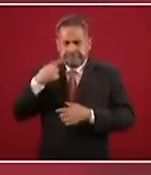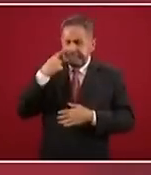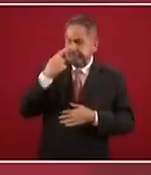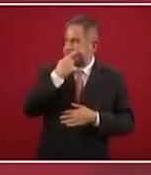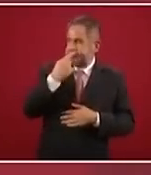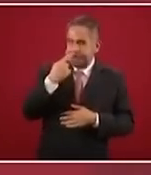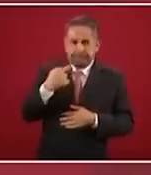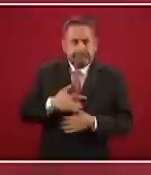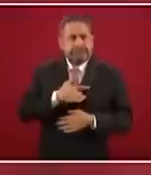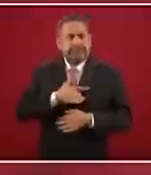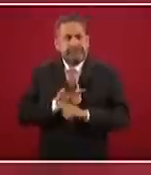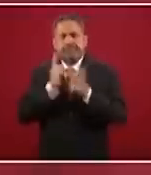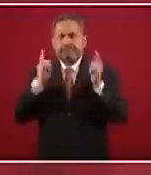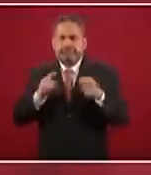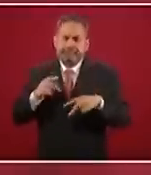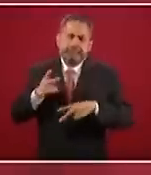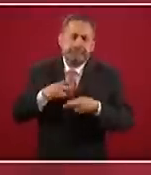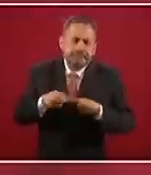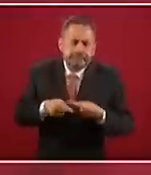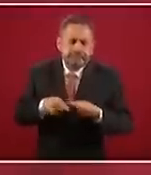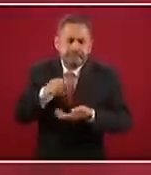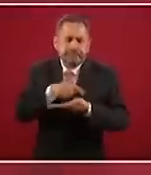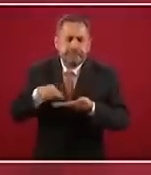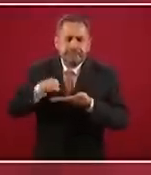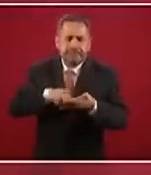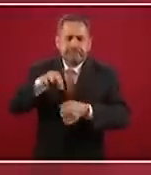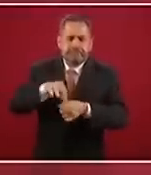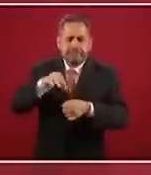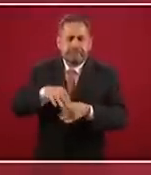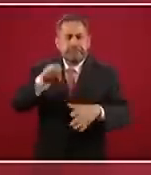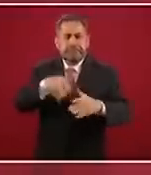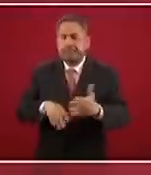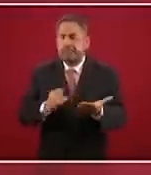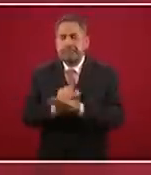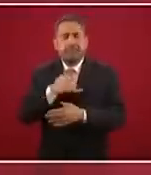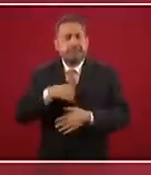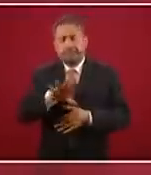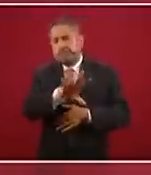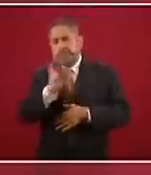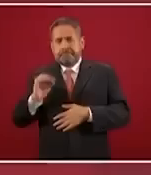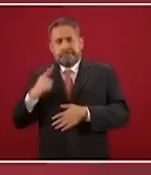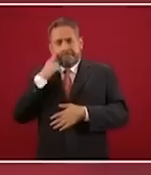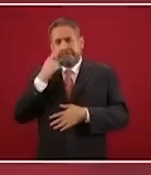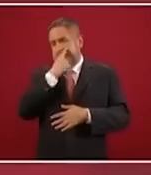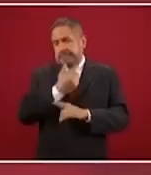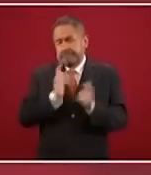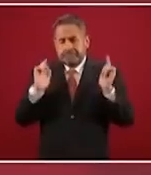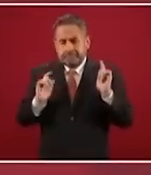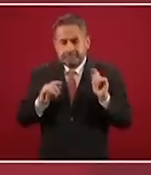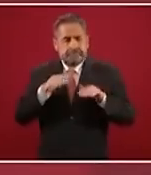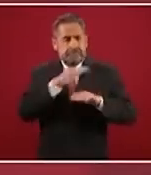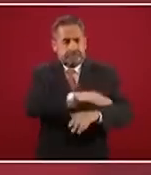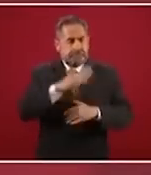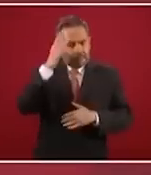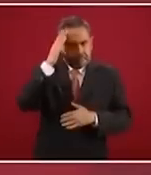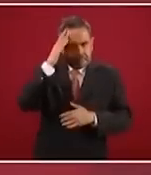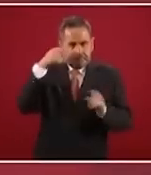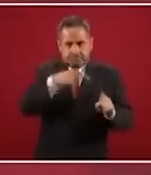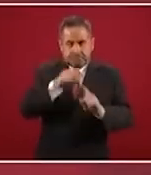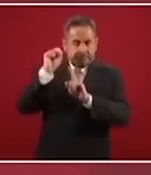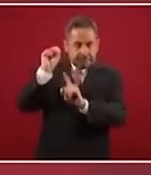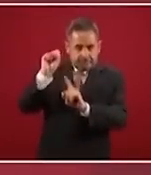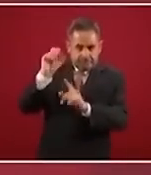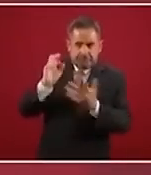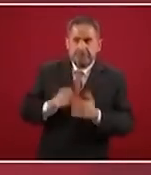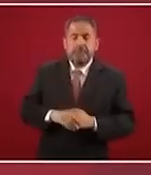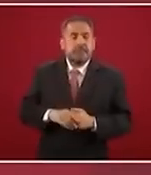libremente puedan llegar y definir quién va a ser su secretario general en el caso específico de este sindicato. En el caso